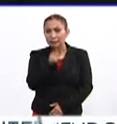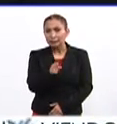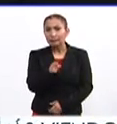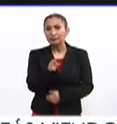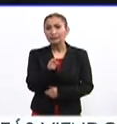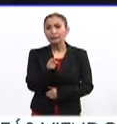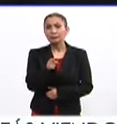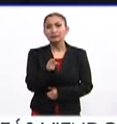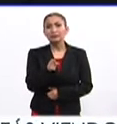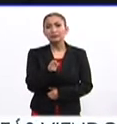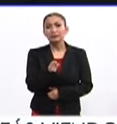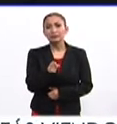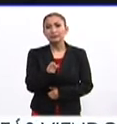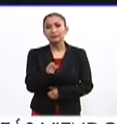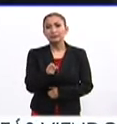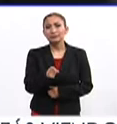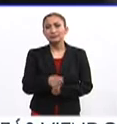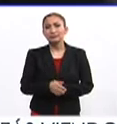que